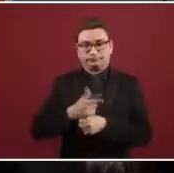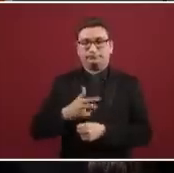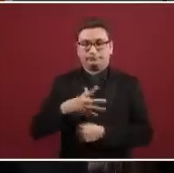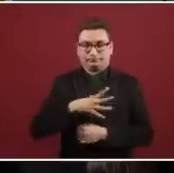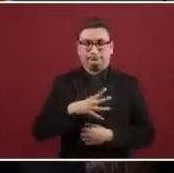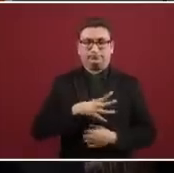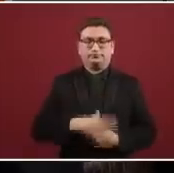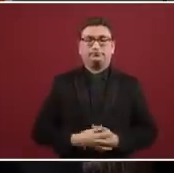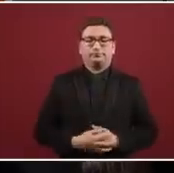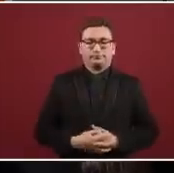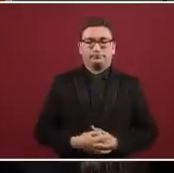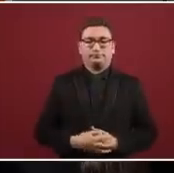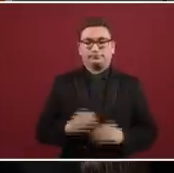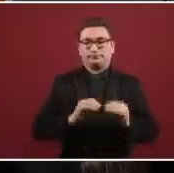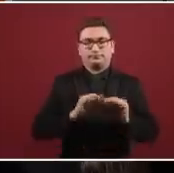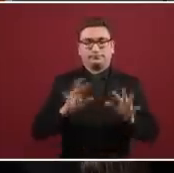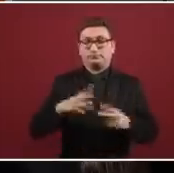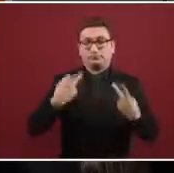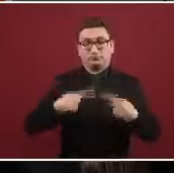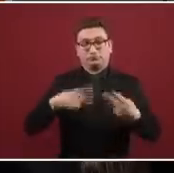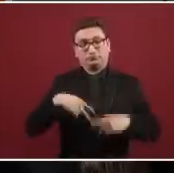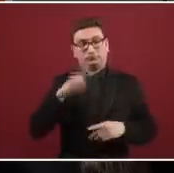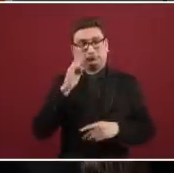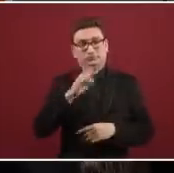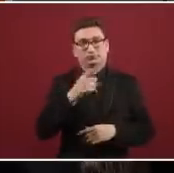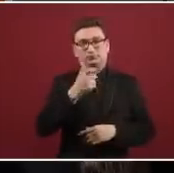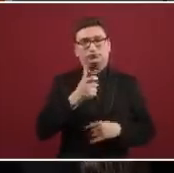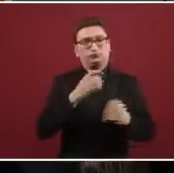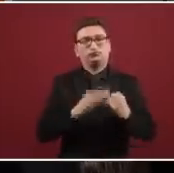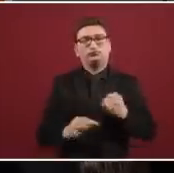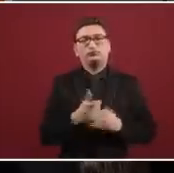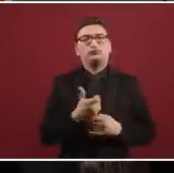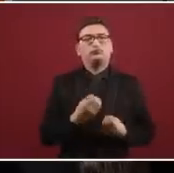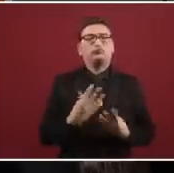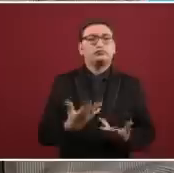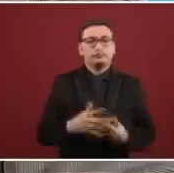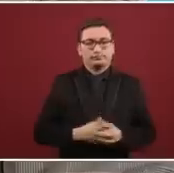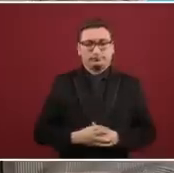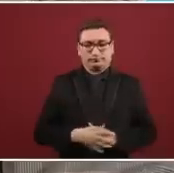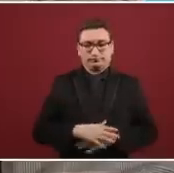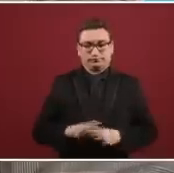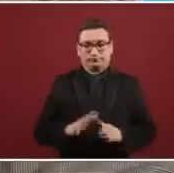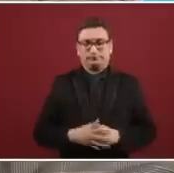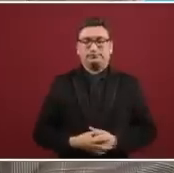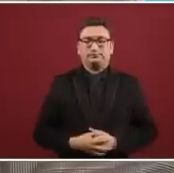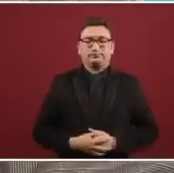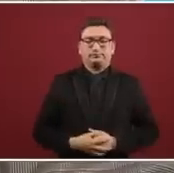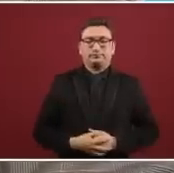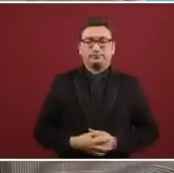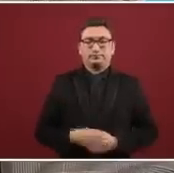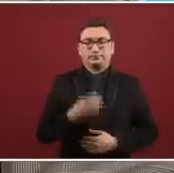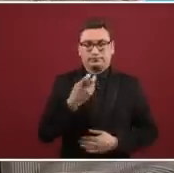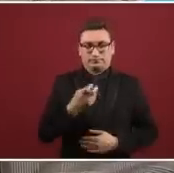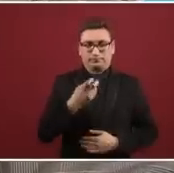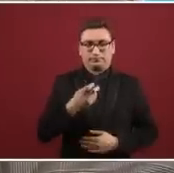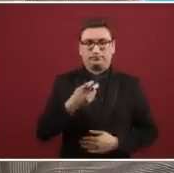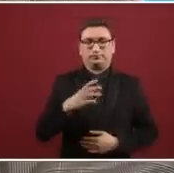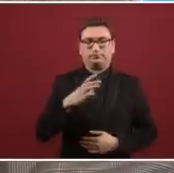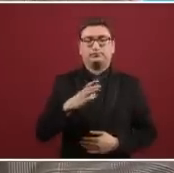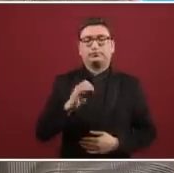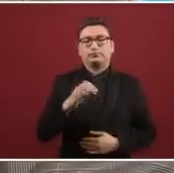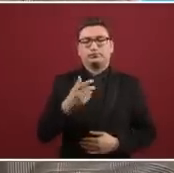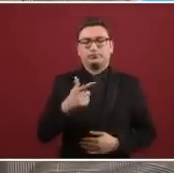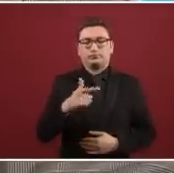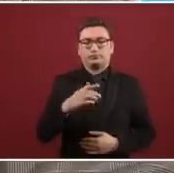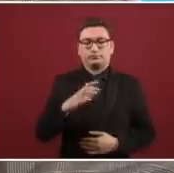se constatan, y lo que interesa al consumidor es el precio final que se está ofertando el combustible. Por eso